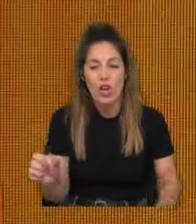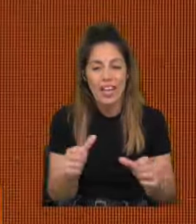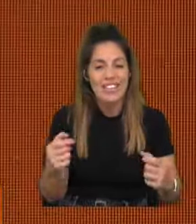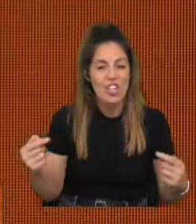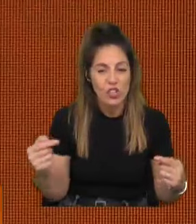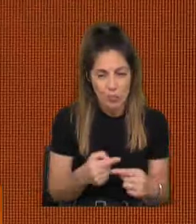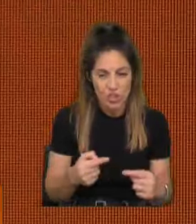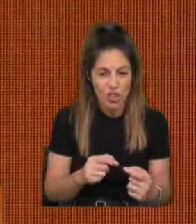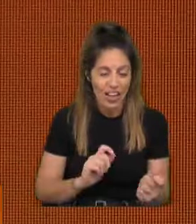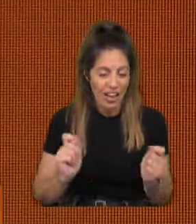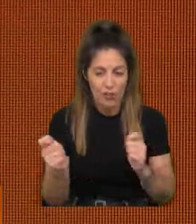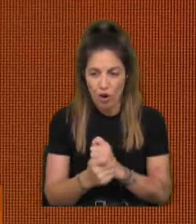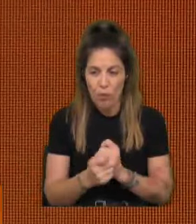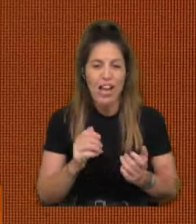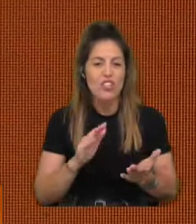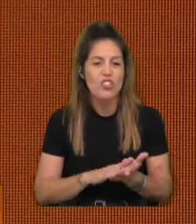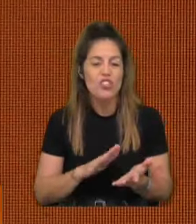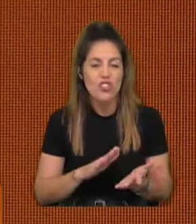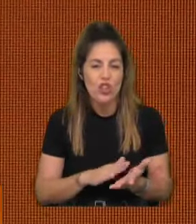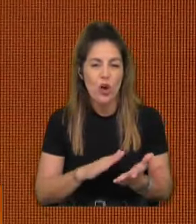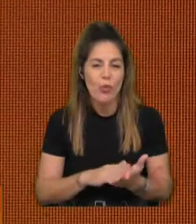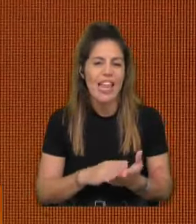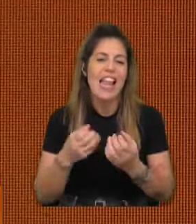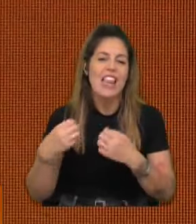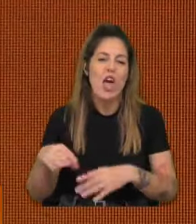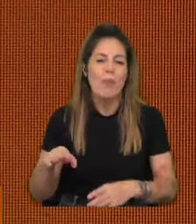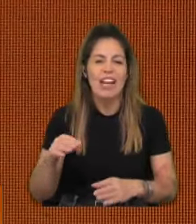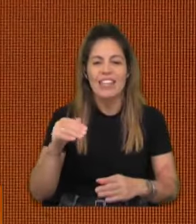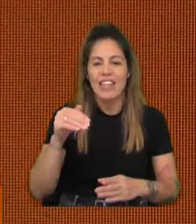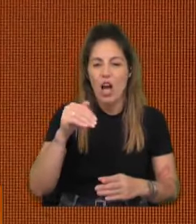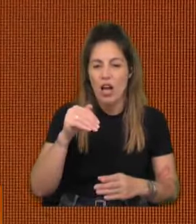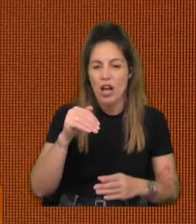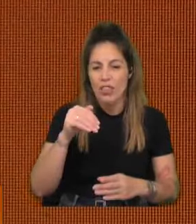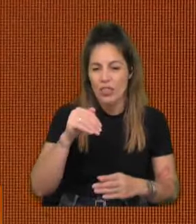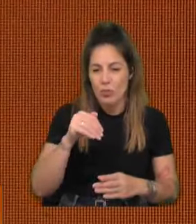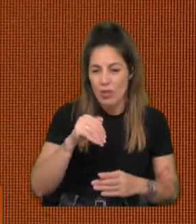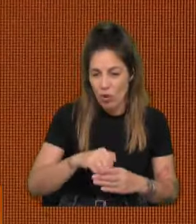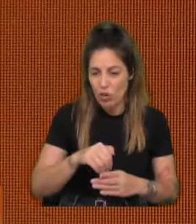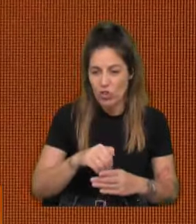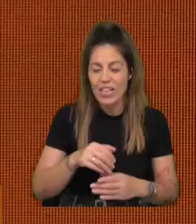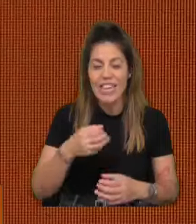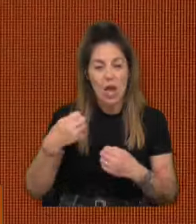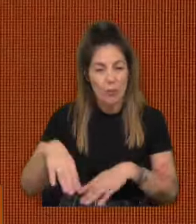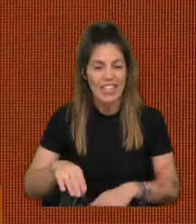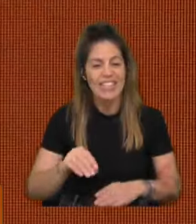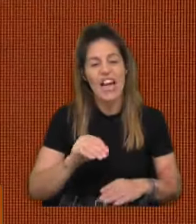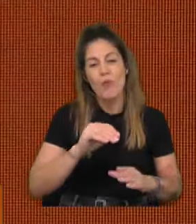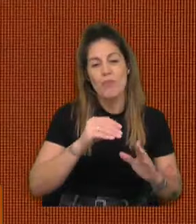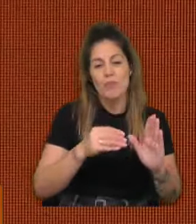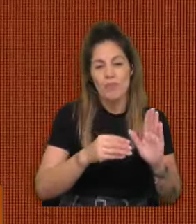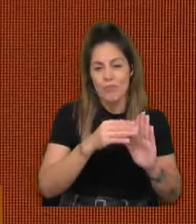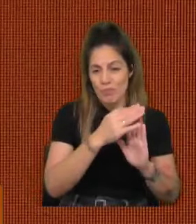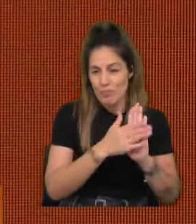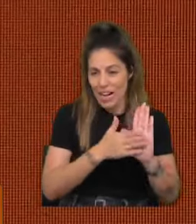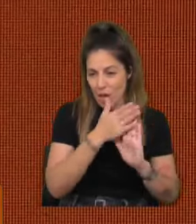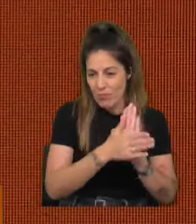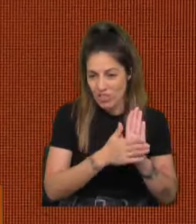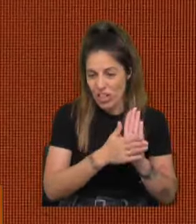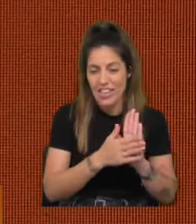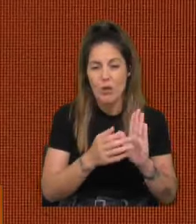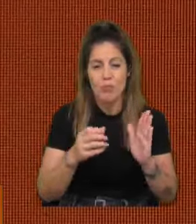la reforma sobre el costo para el país que significa Esto bueno es exactamente los argumentos que se